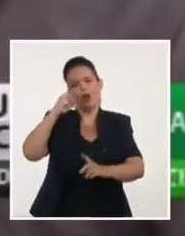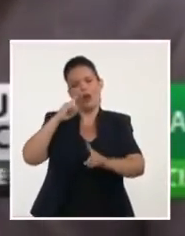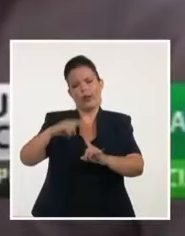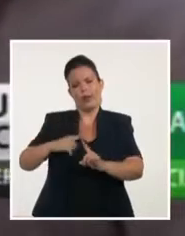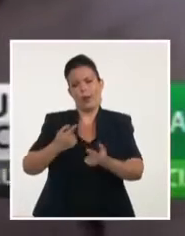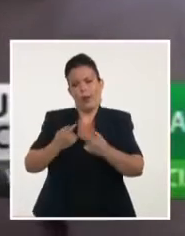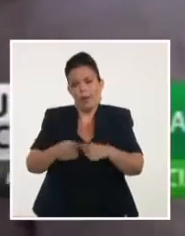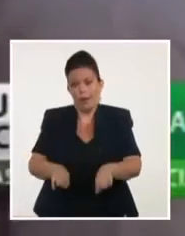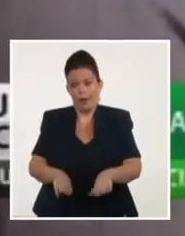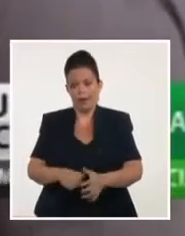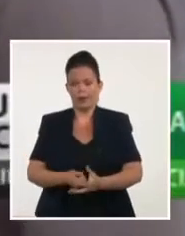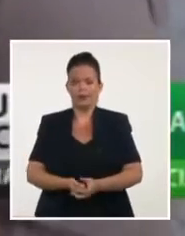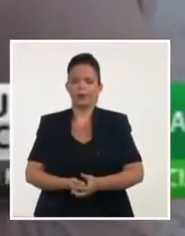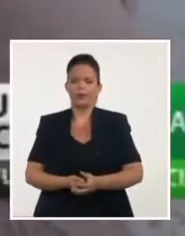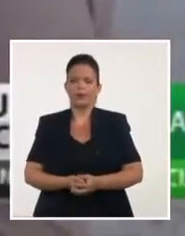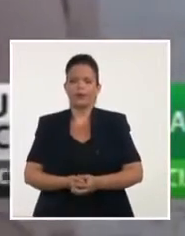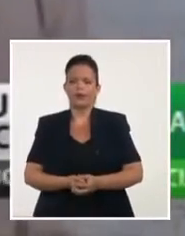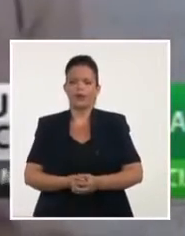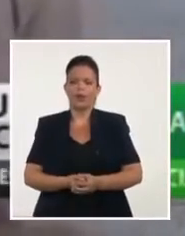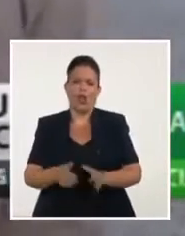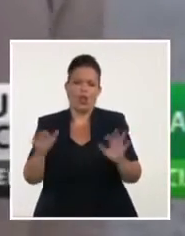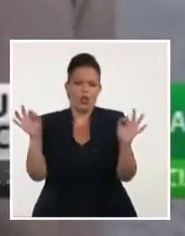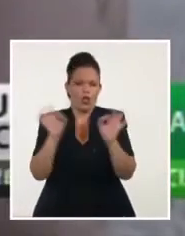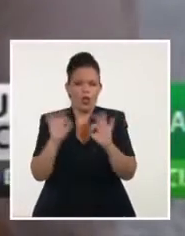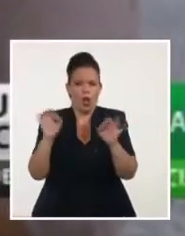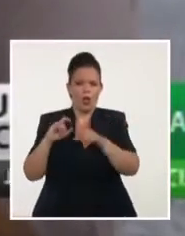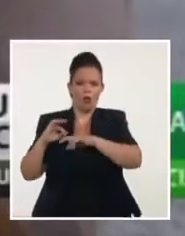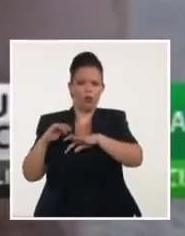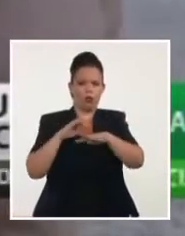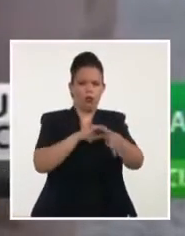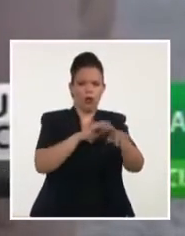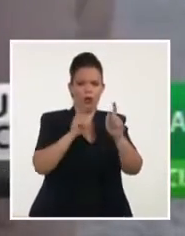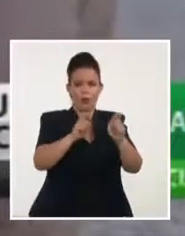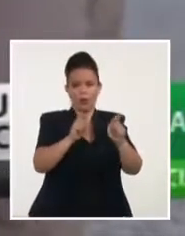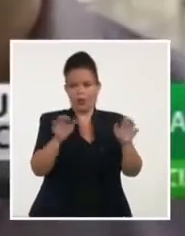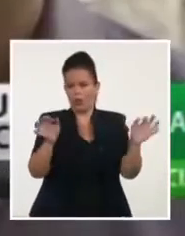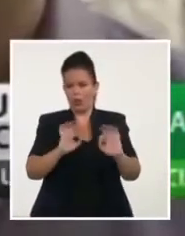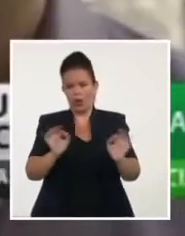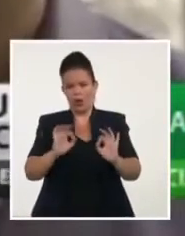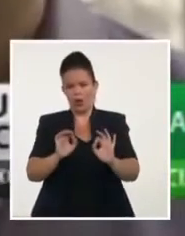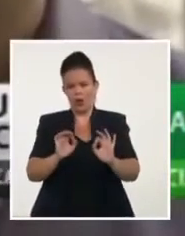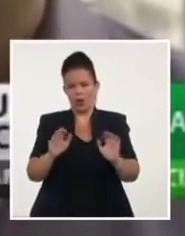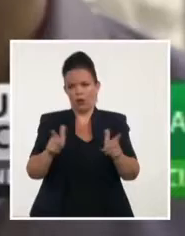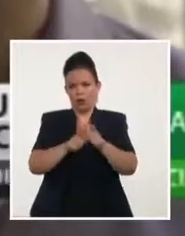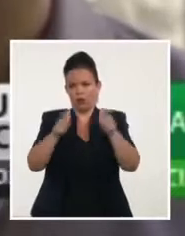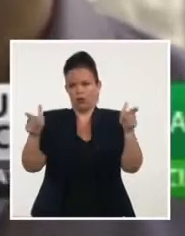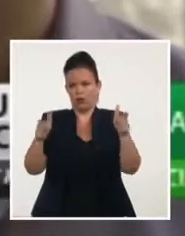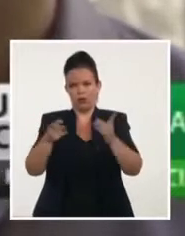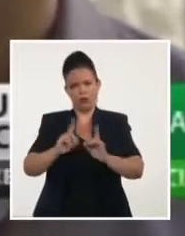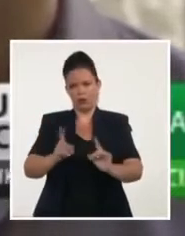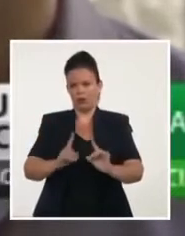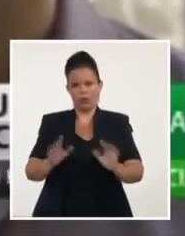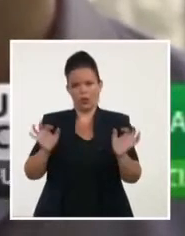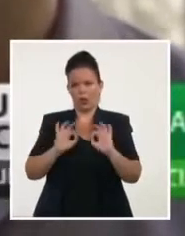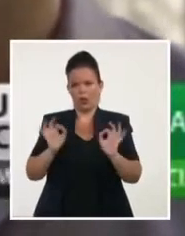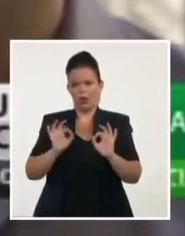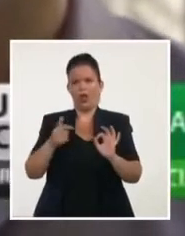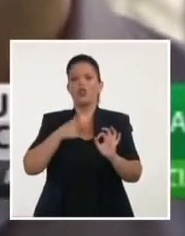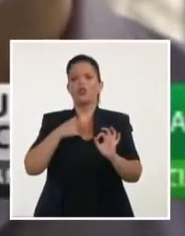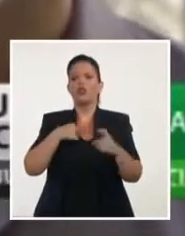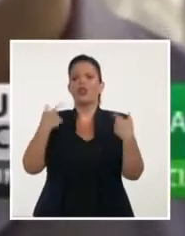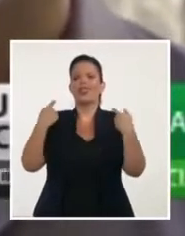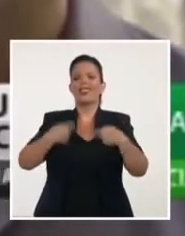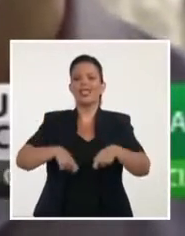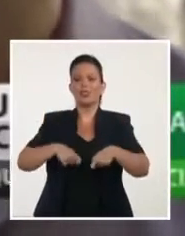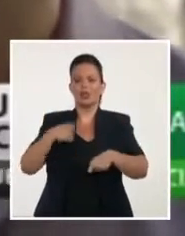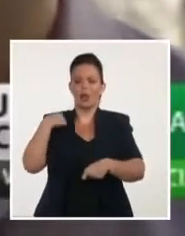que pudiese lograrse una manifestación mucho más masiva, pues yo decidí tomar las calles por mí misma, ¿no? De